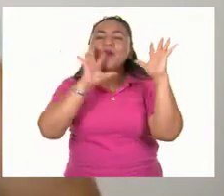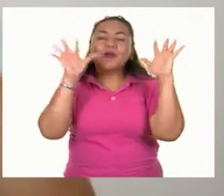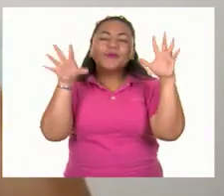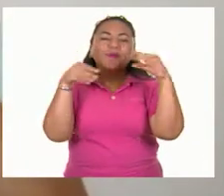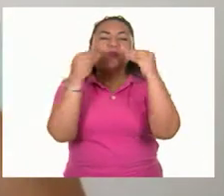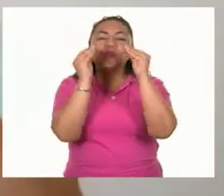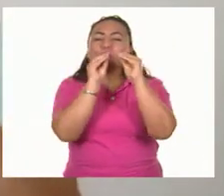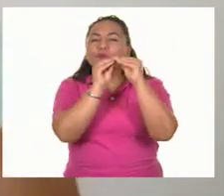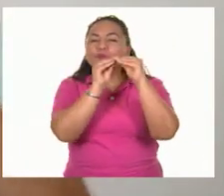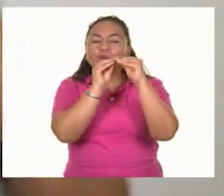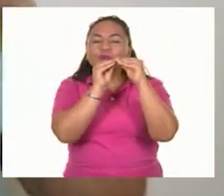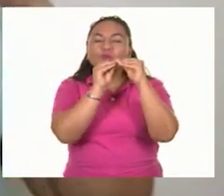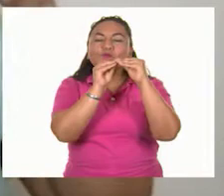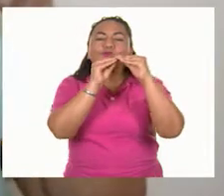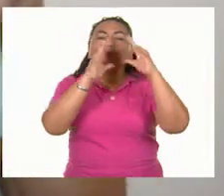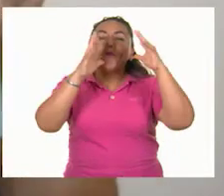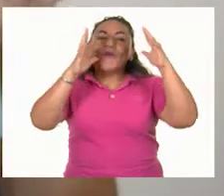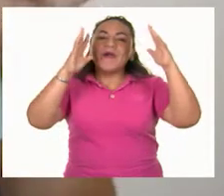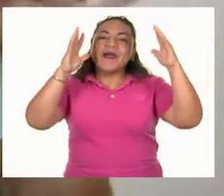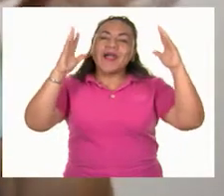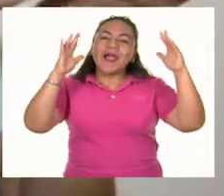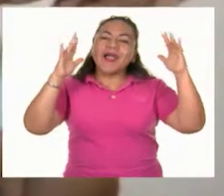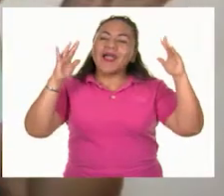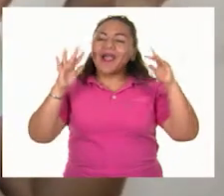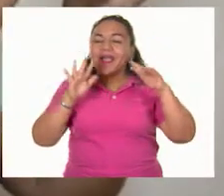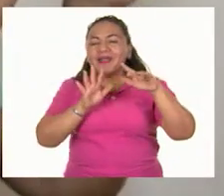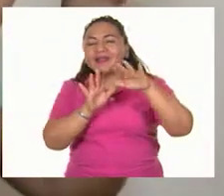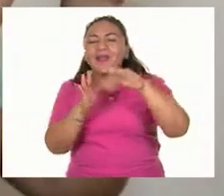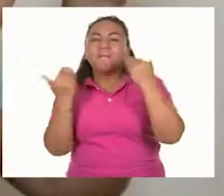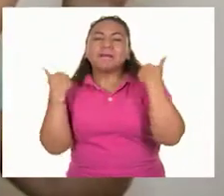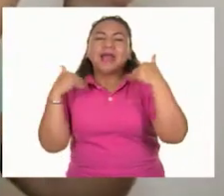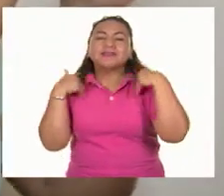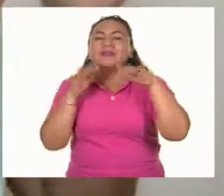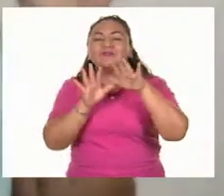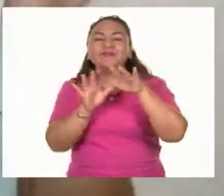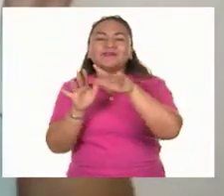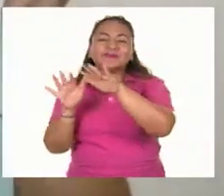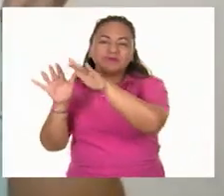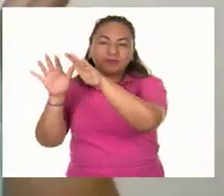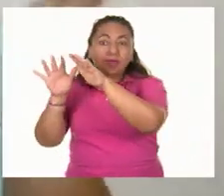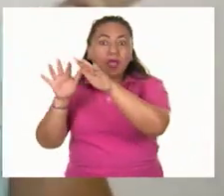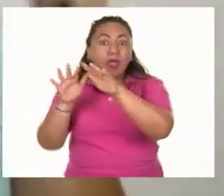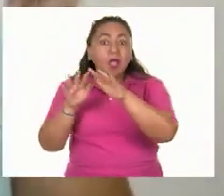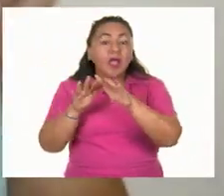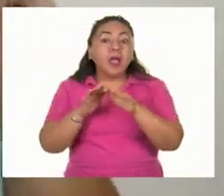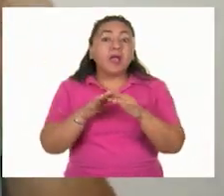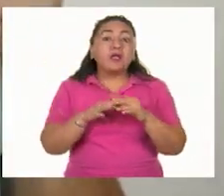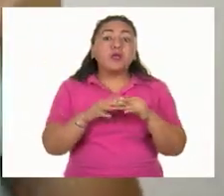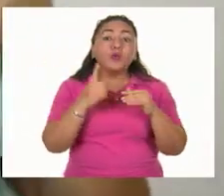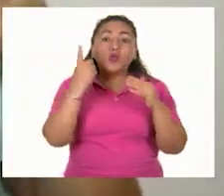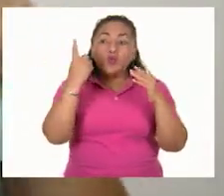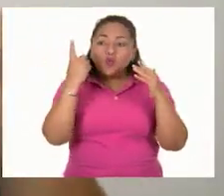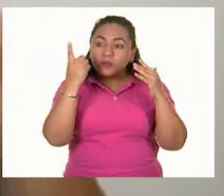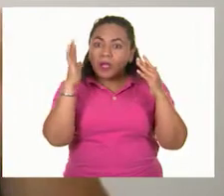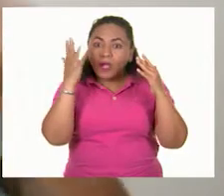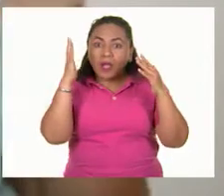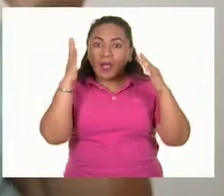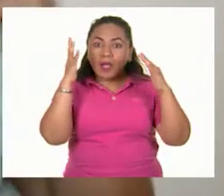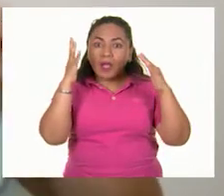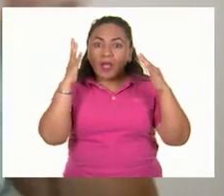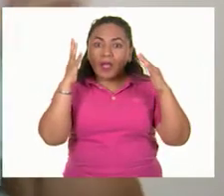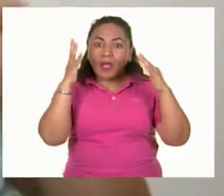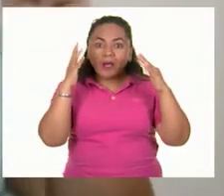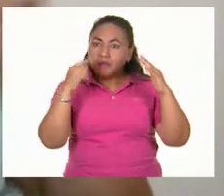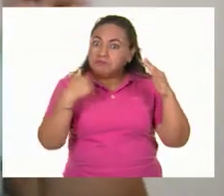un besito y se irían a pasear. Pero una de mis manos,